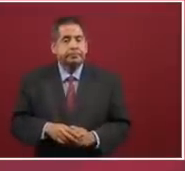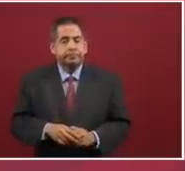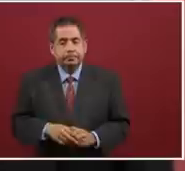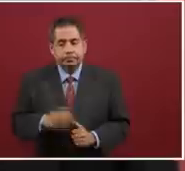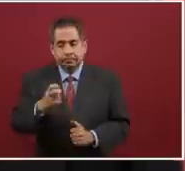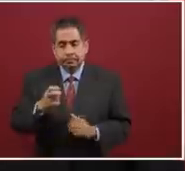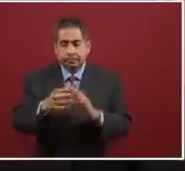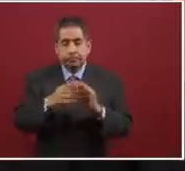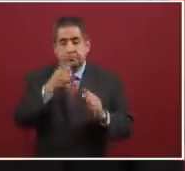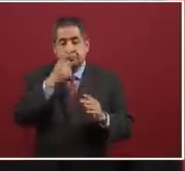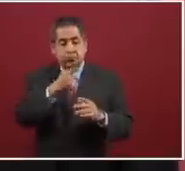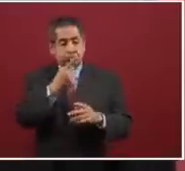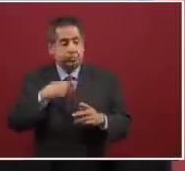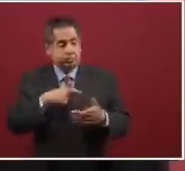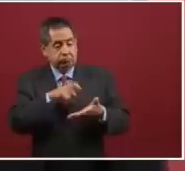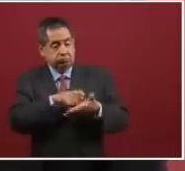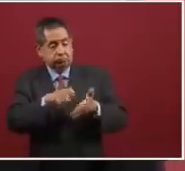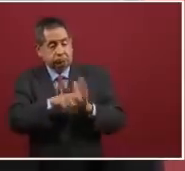eso es análisis